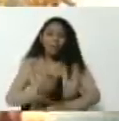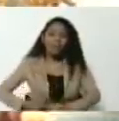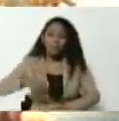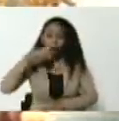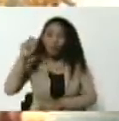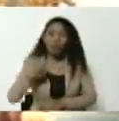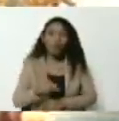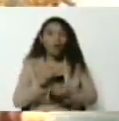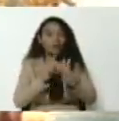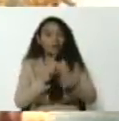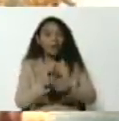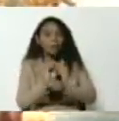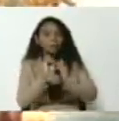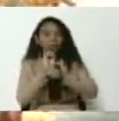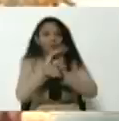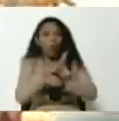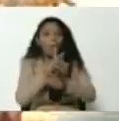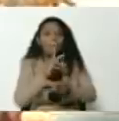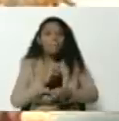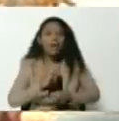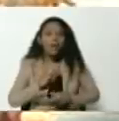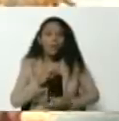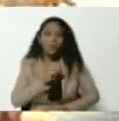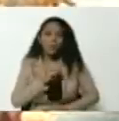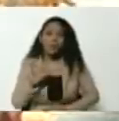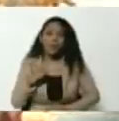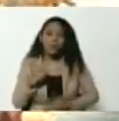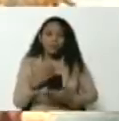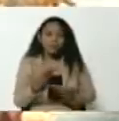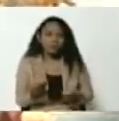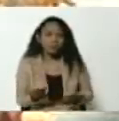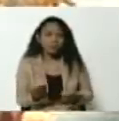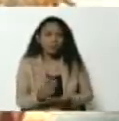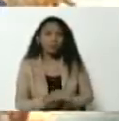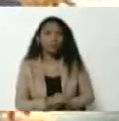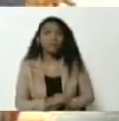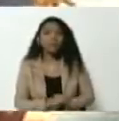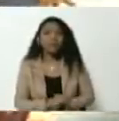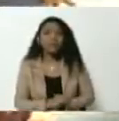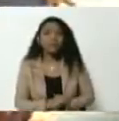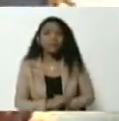Maduro, depositado en un banco privado, Citibank,